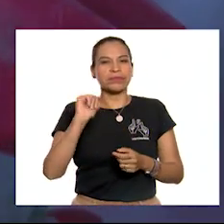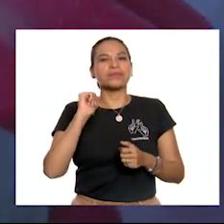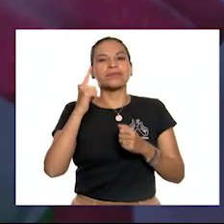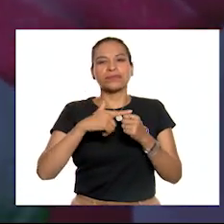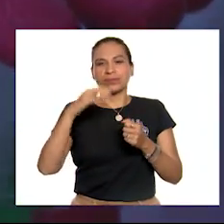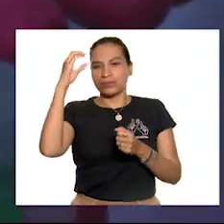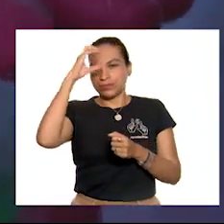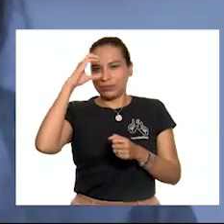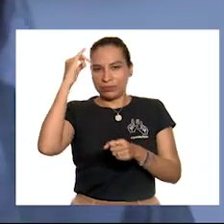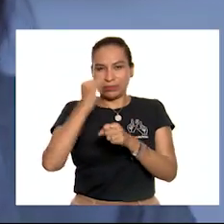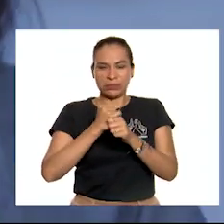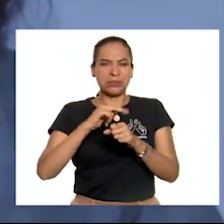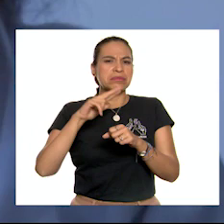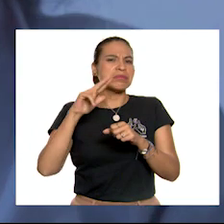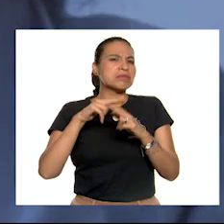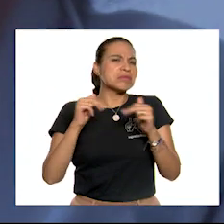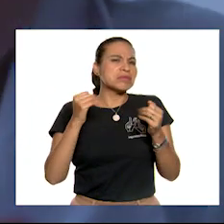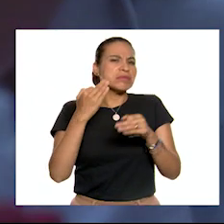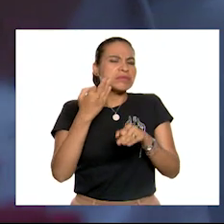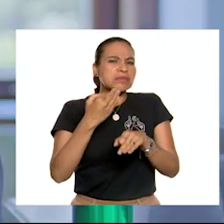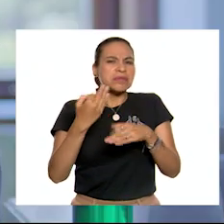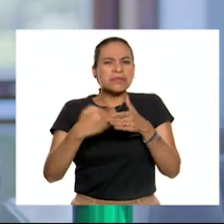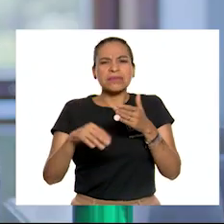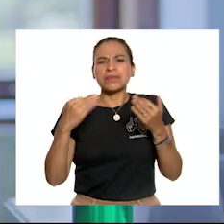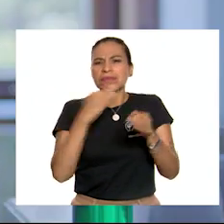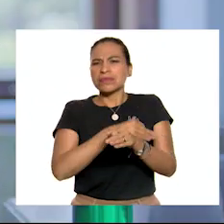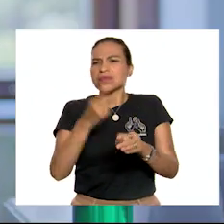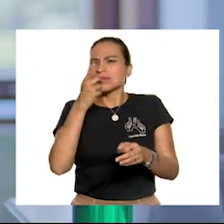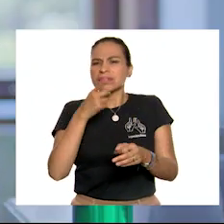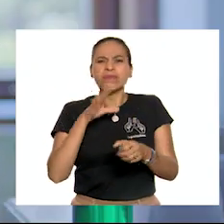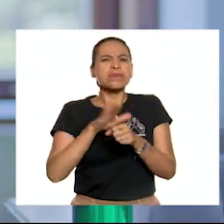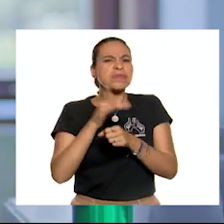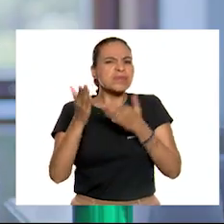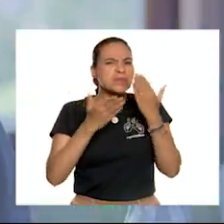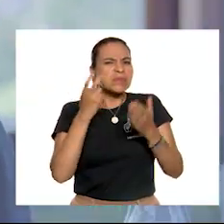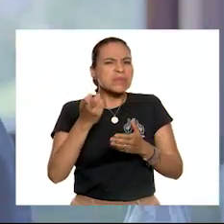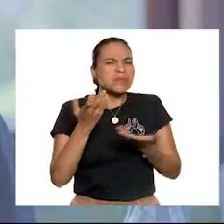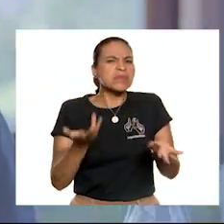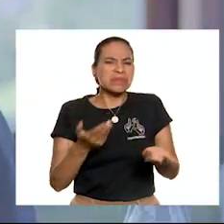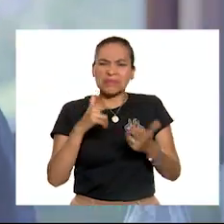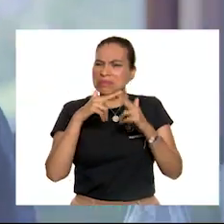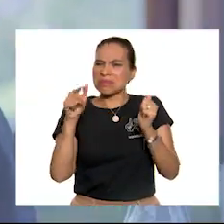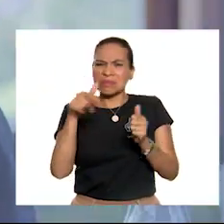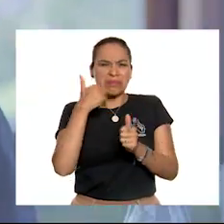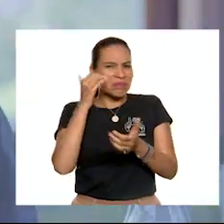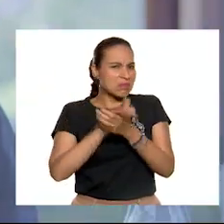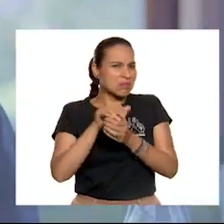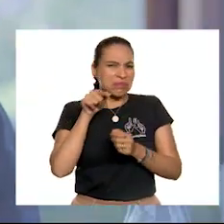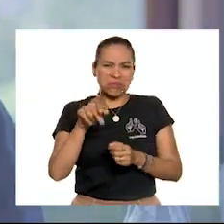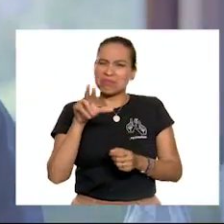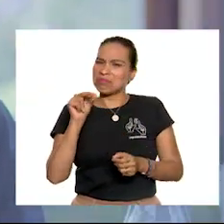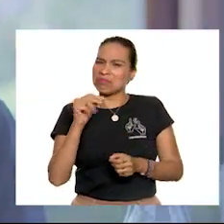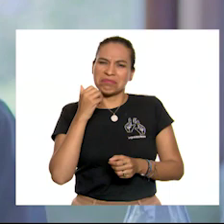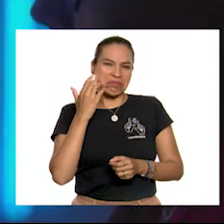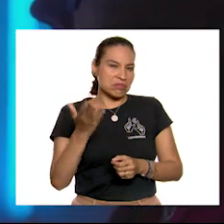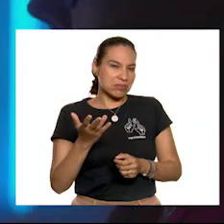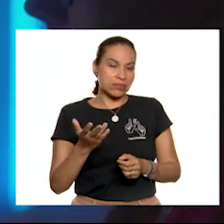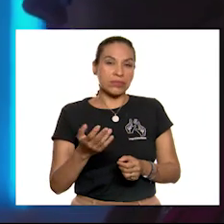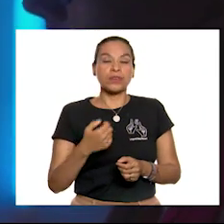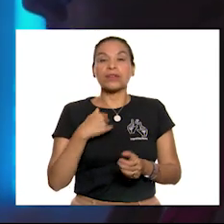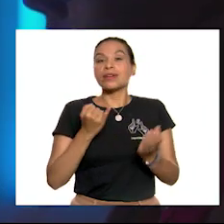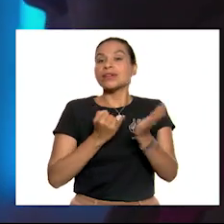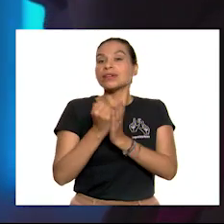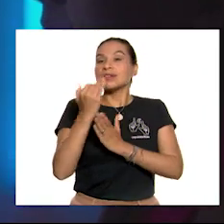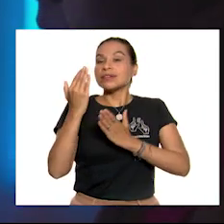alguna ciencia y nunca faltó el familiar que me dijera, ¿por qué estudias eso? Nadie se va a querer casar contigo.